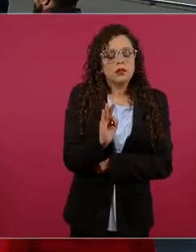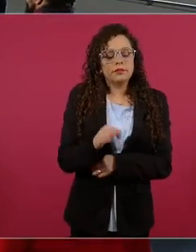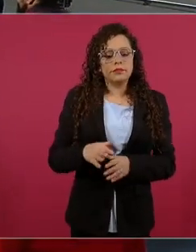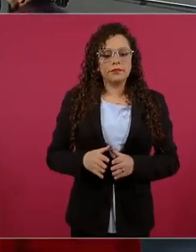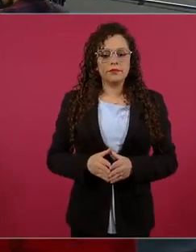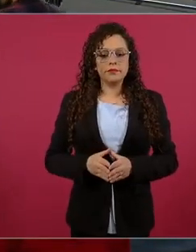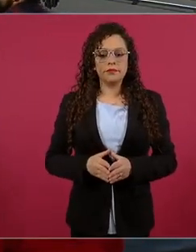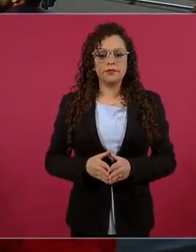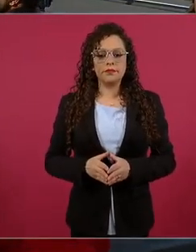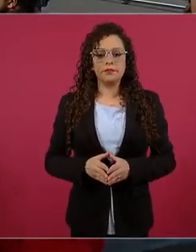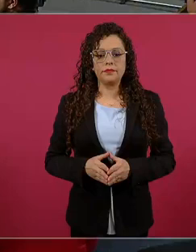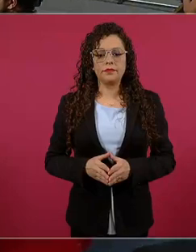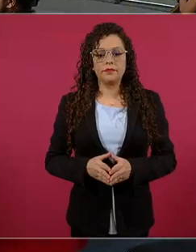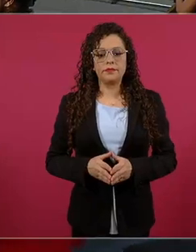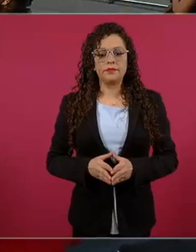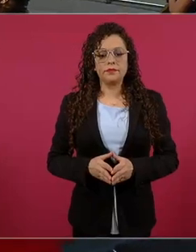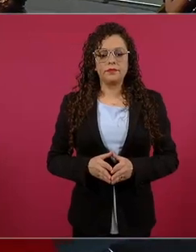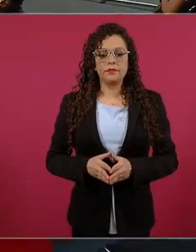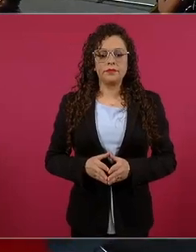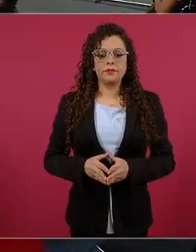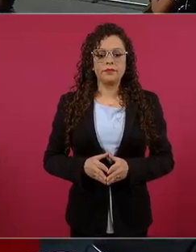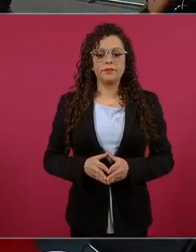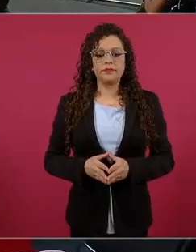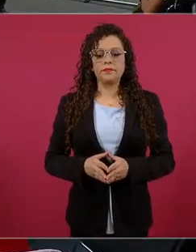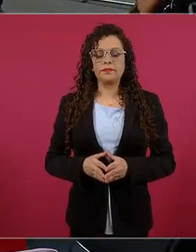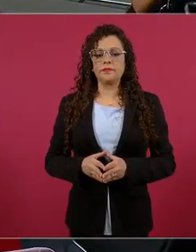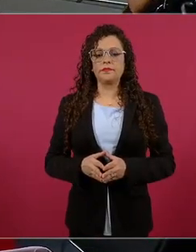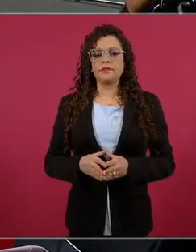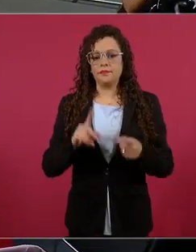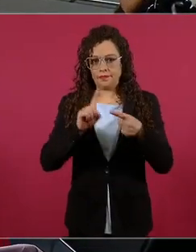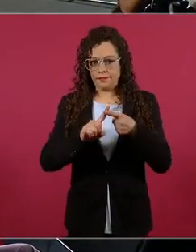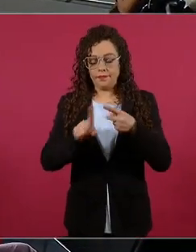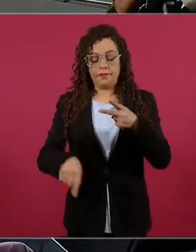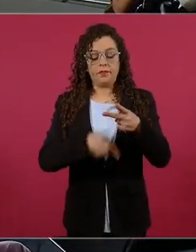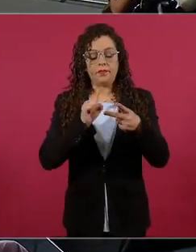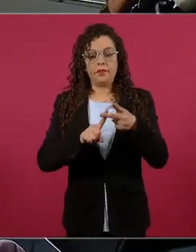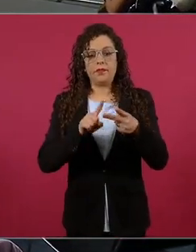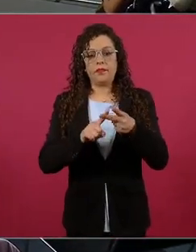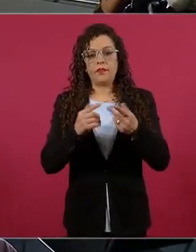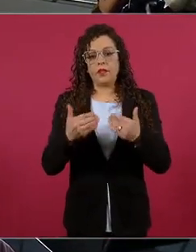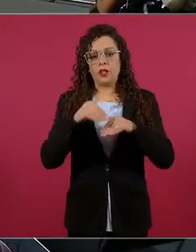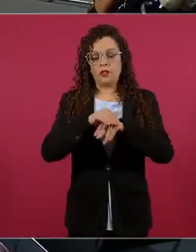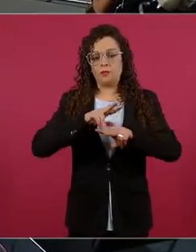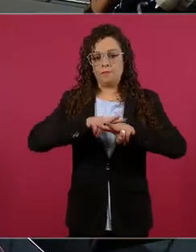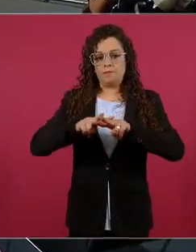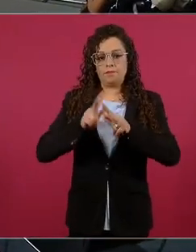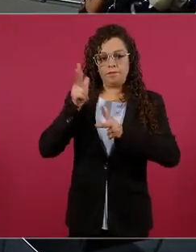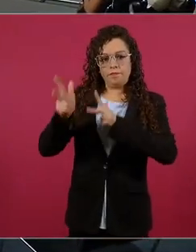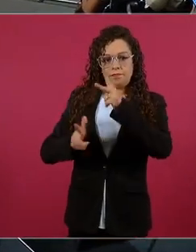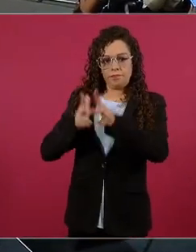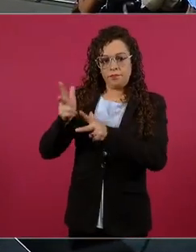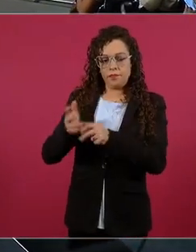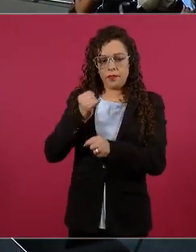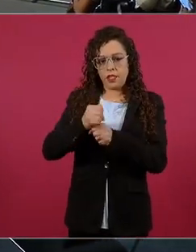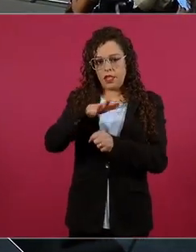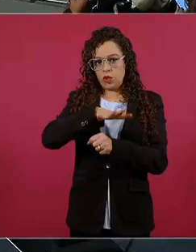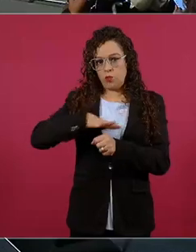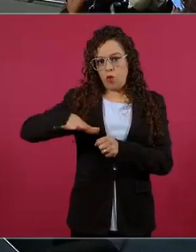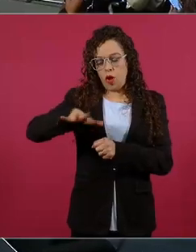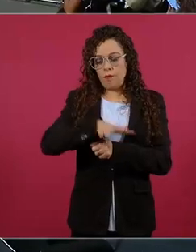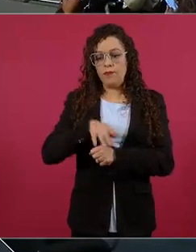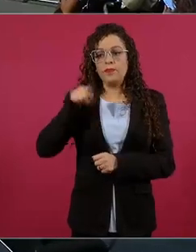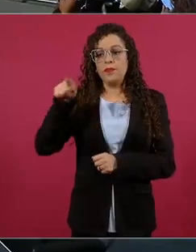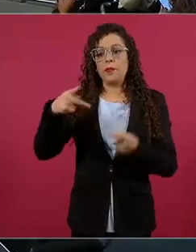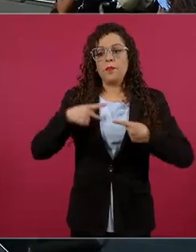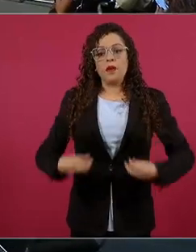sobre lo de el impulso que se le está dando al corredor del Istmo de Tehuantepec, los habitantes de Coatzacoalcos,